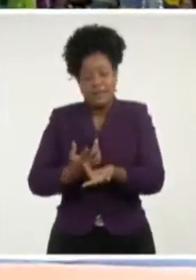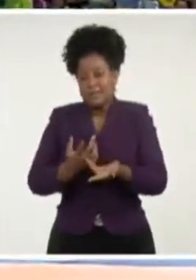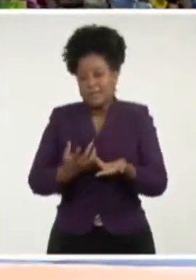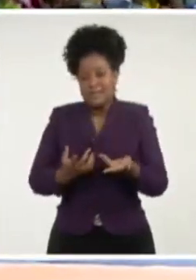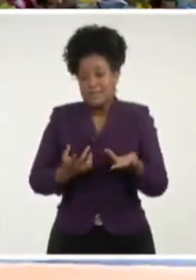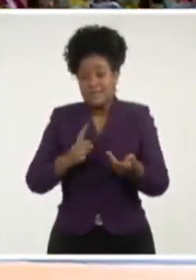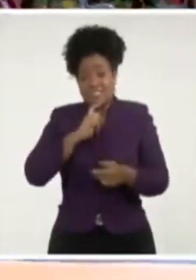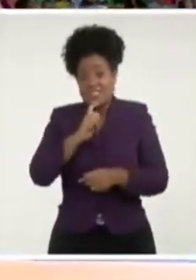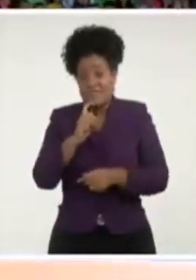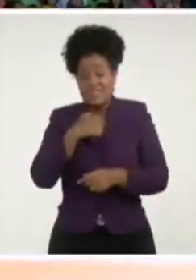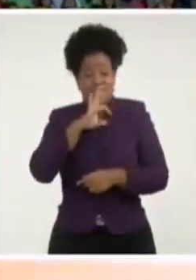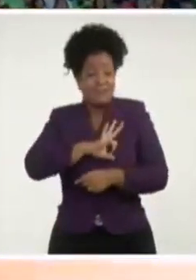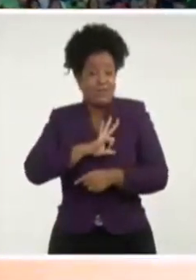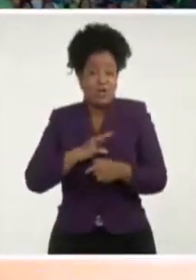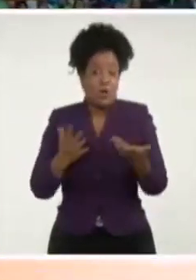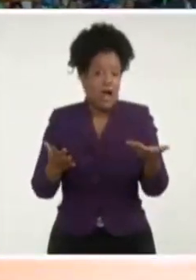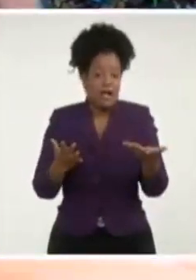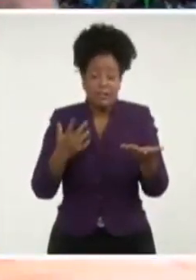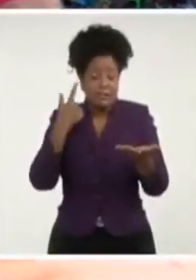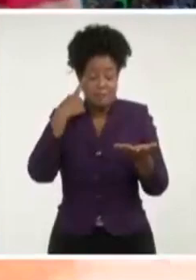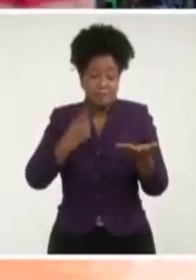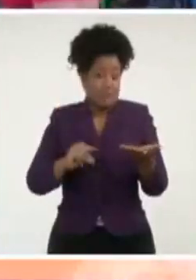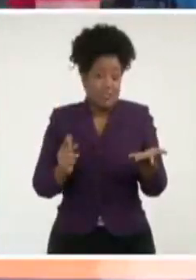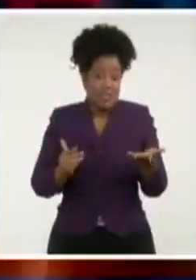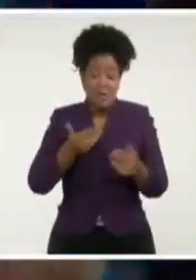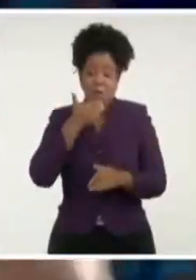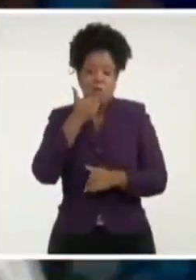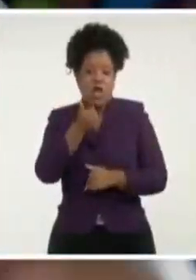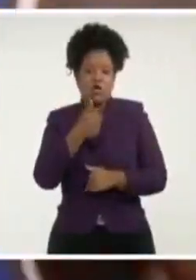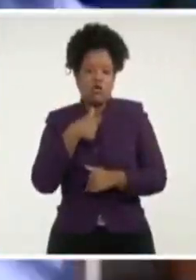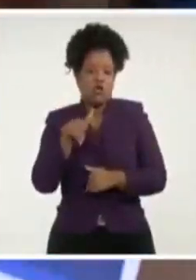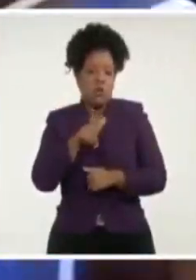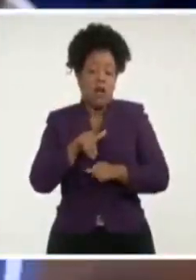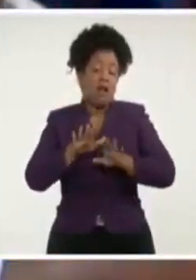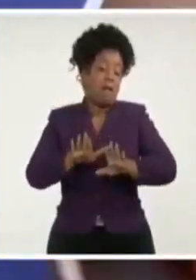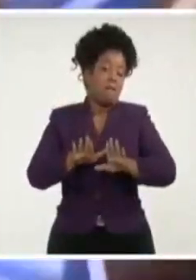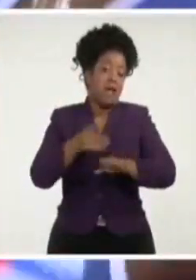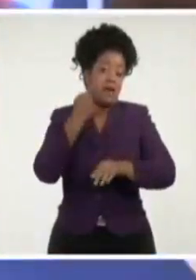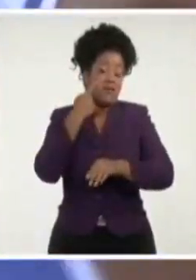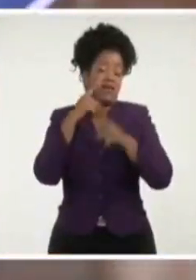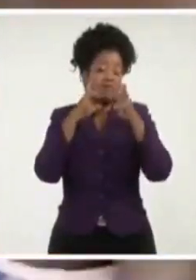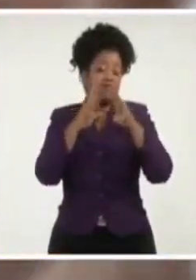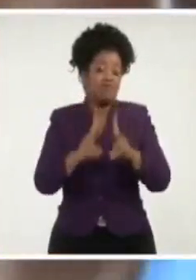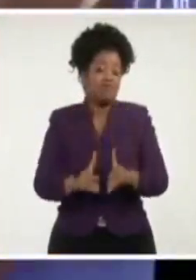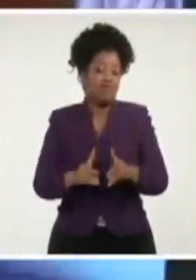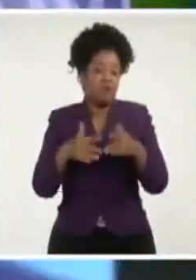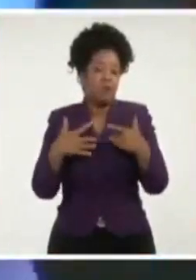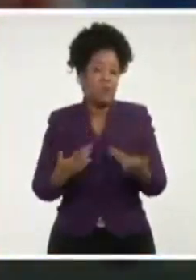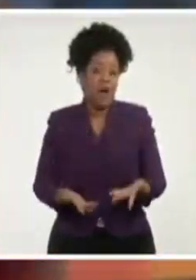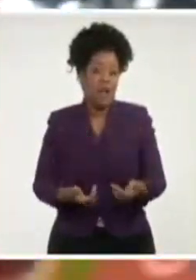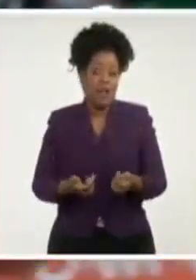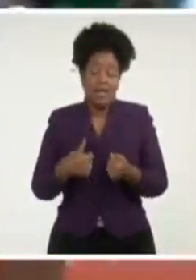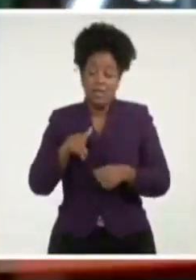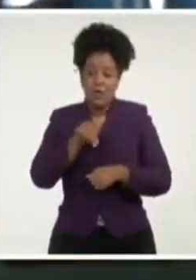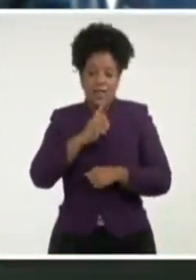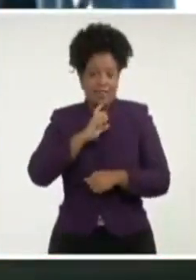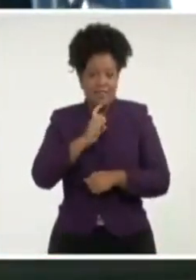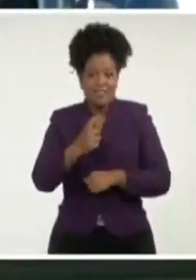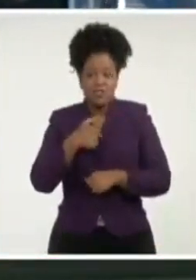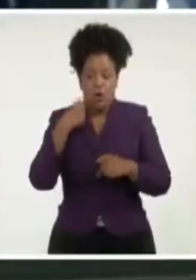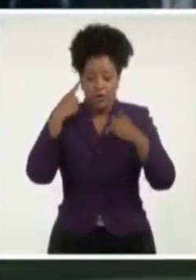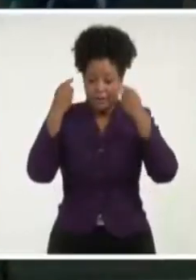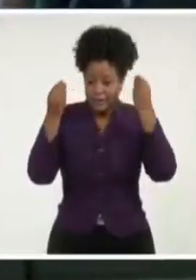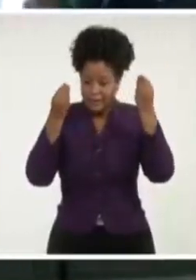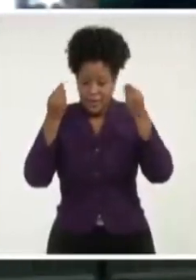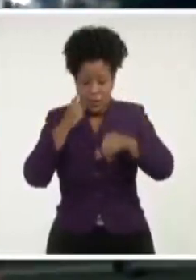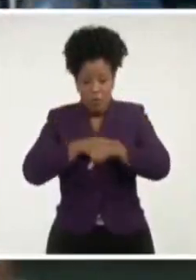vas a sentir en ese minuto. Yo prefiero dejarme guiar. Te puedo confesar que varias veces me he acostado pensando en ese momento.